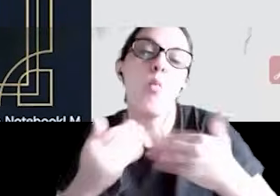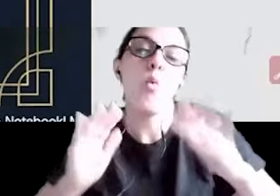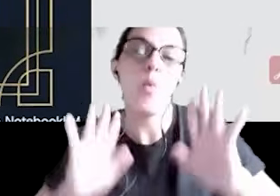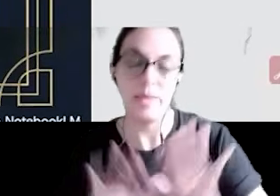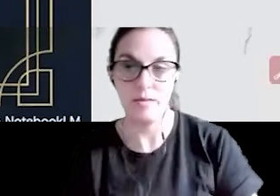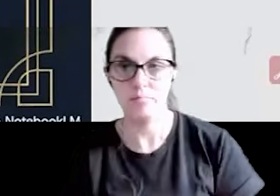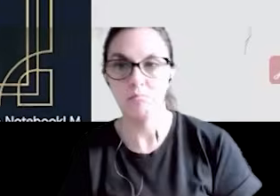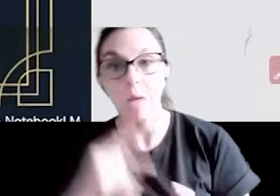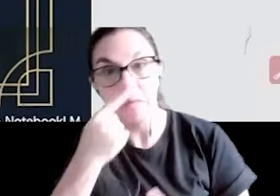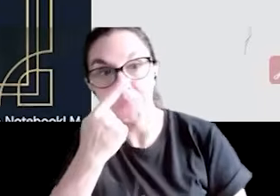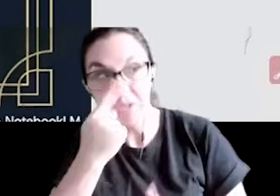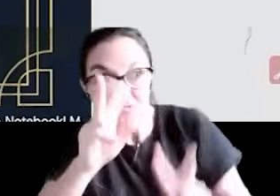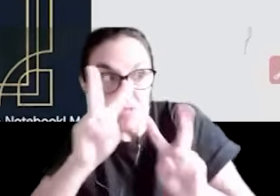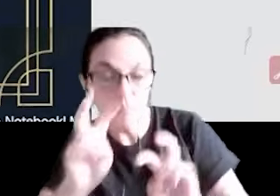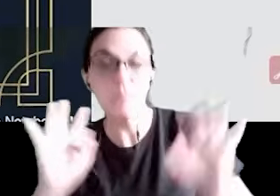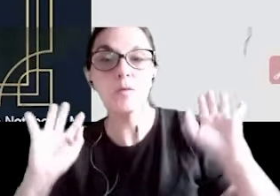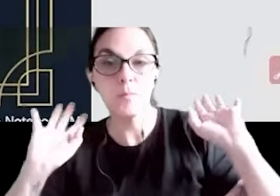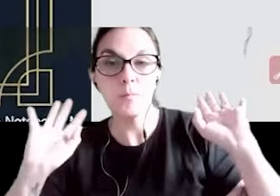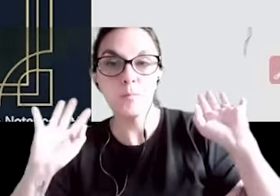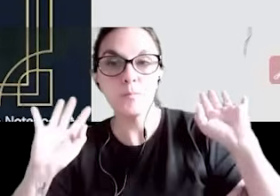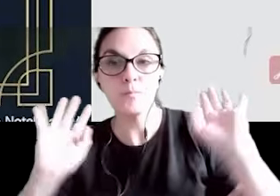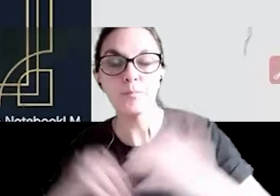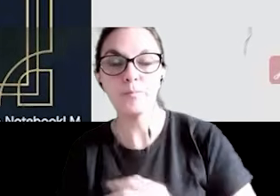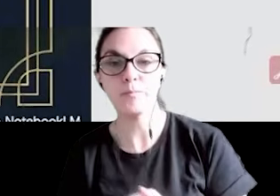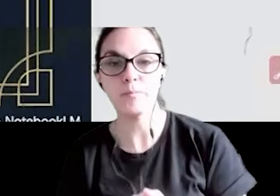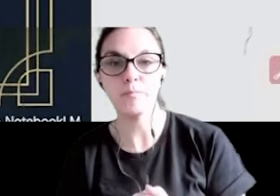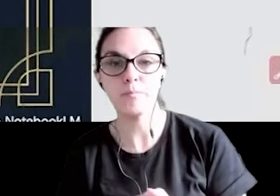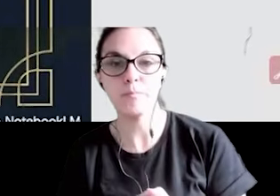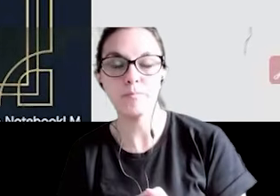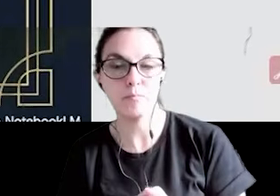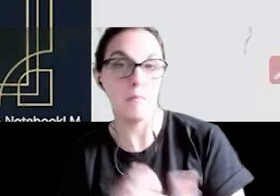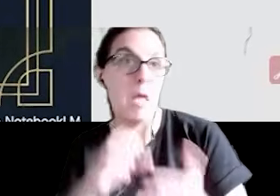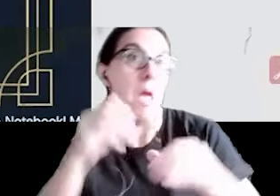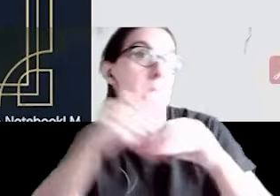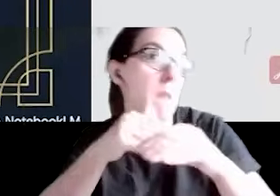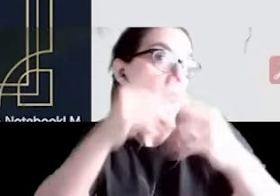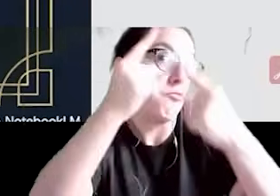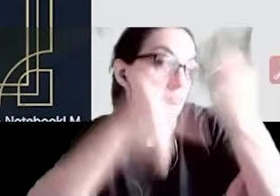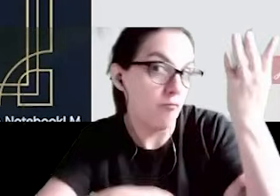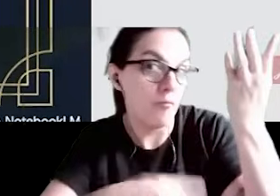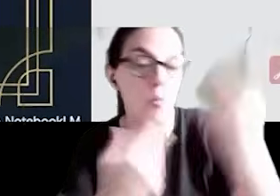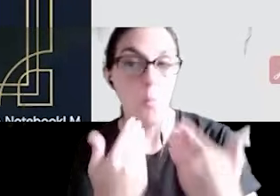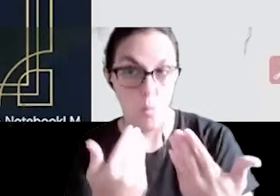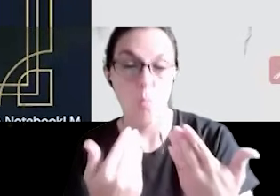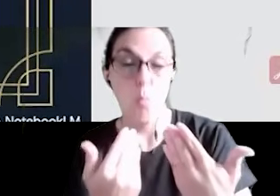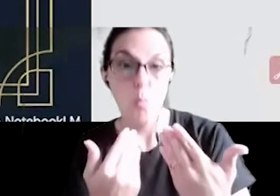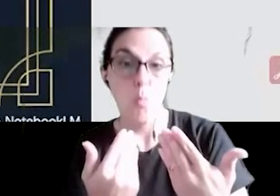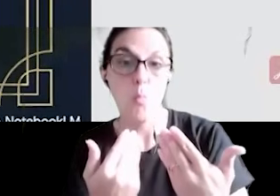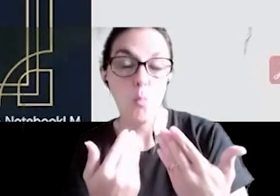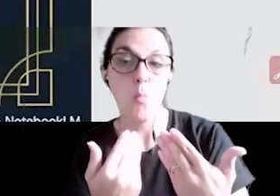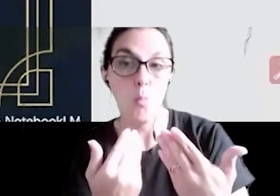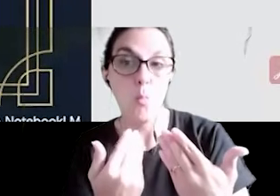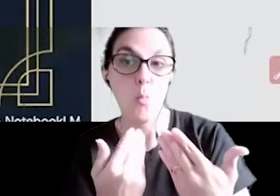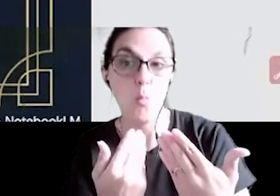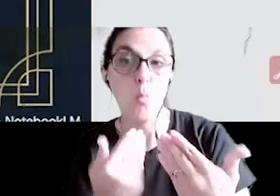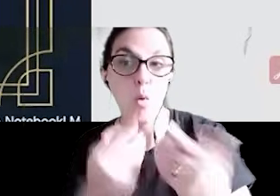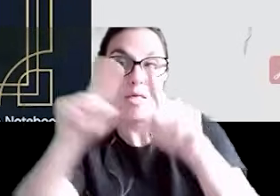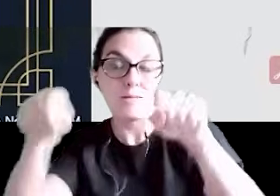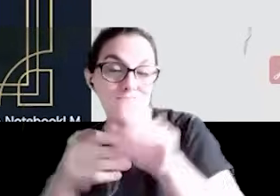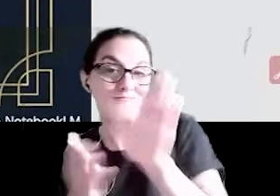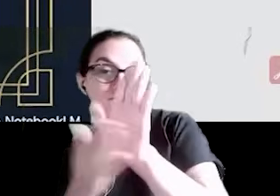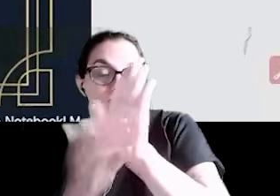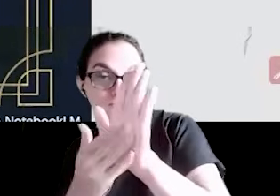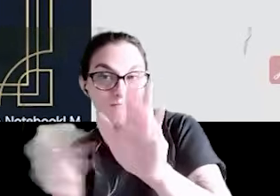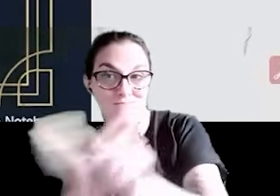porque la entidad financiera puede recibir, está en condiciones de recibir y de convalidar